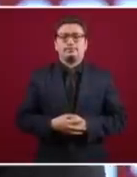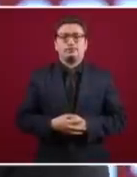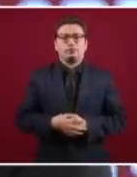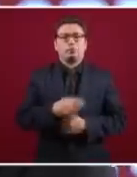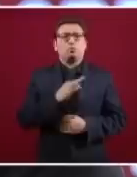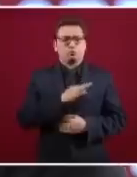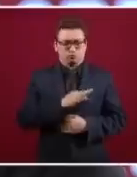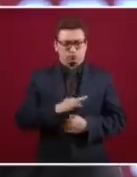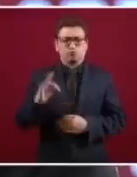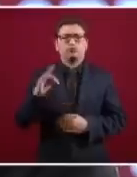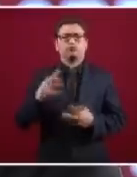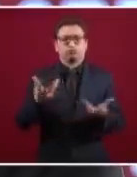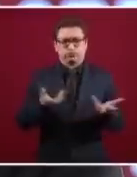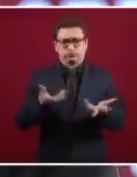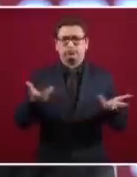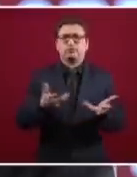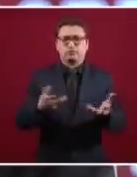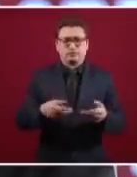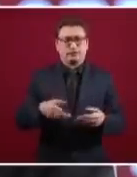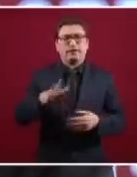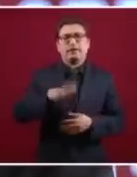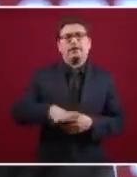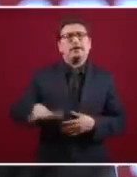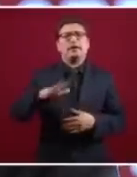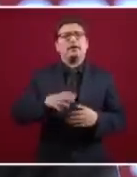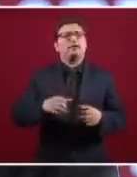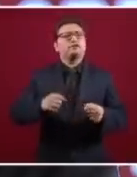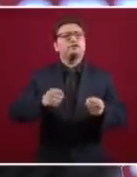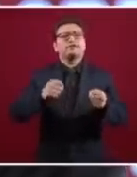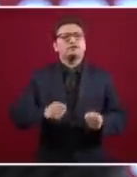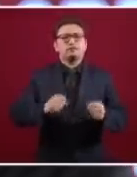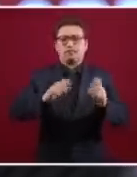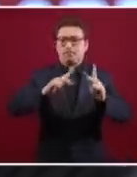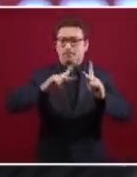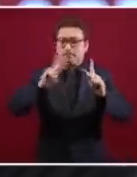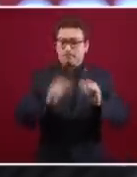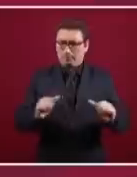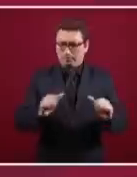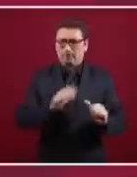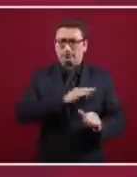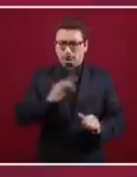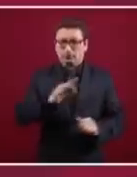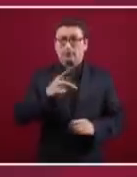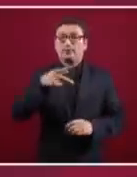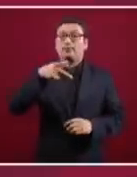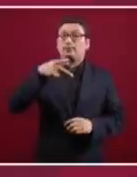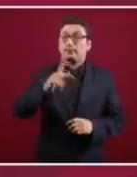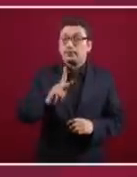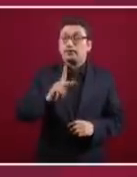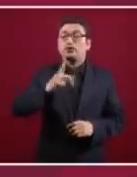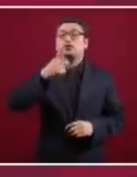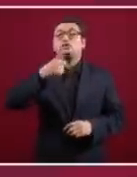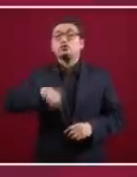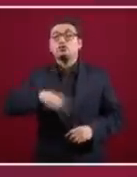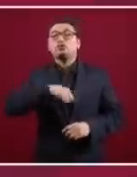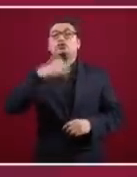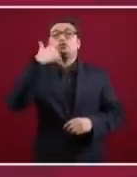forma de garantizar la paz lo que queremos establecer